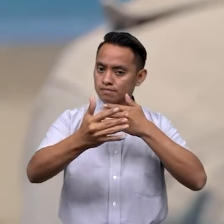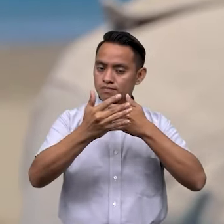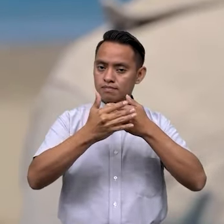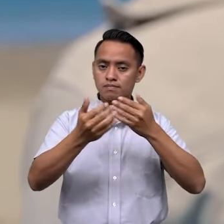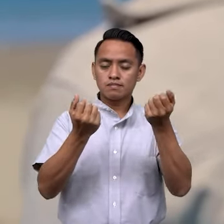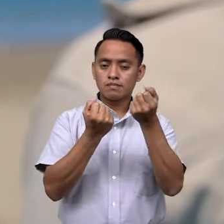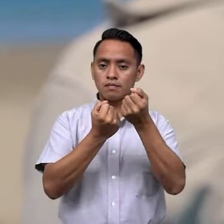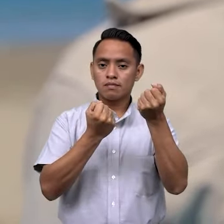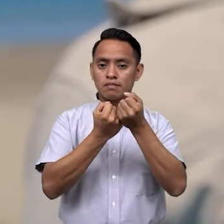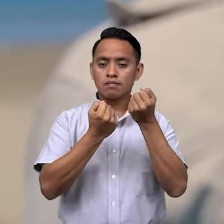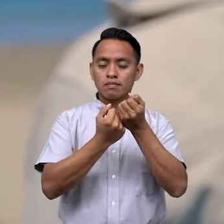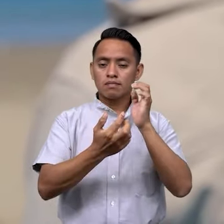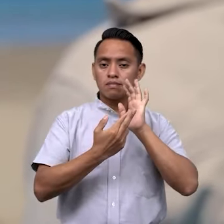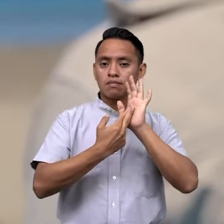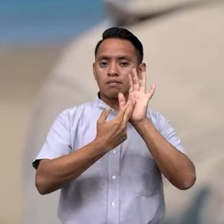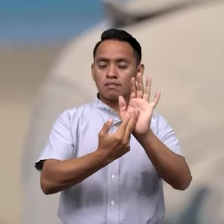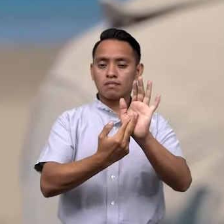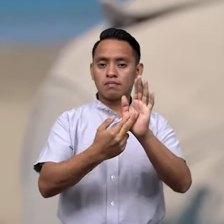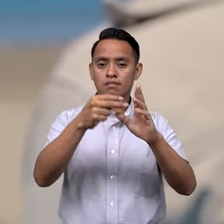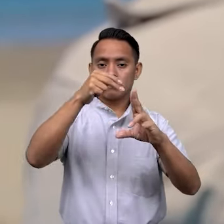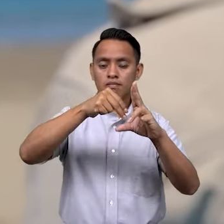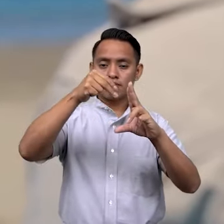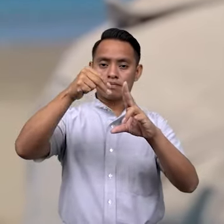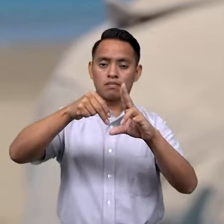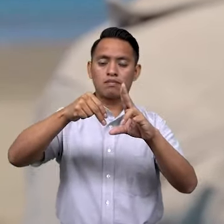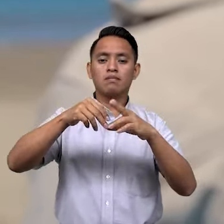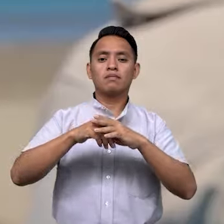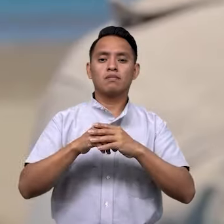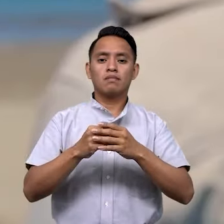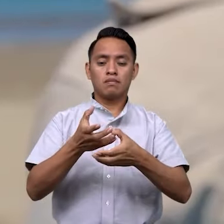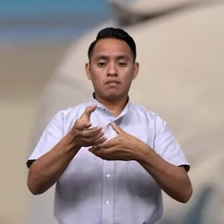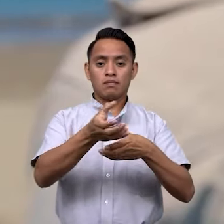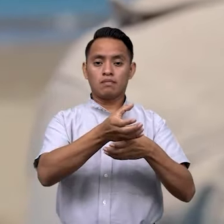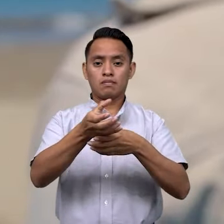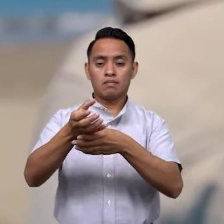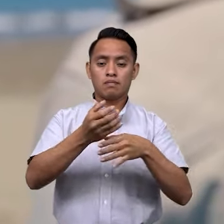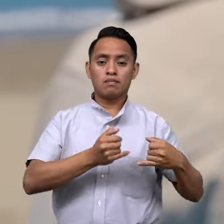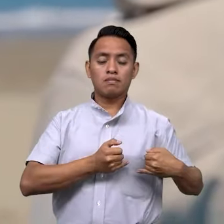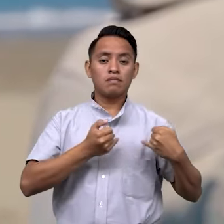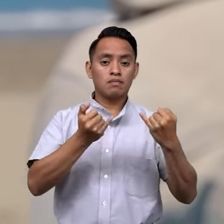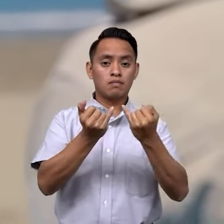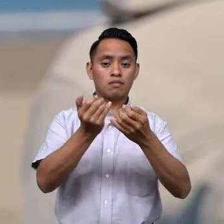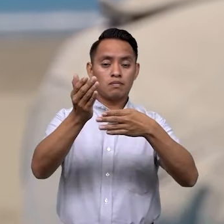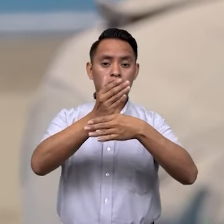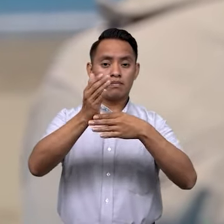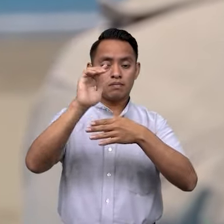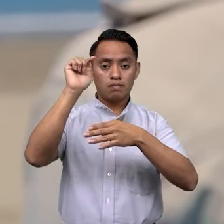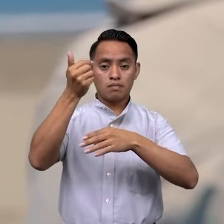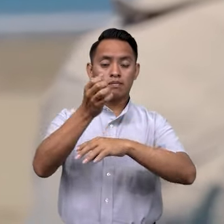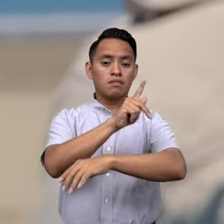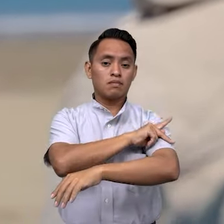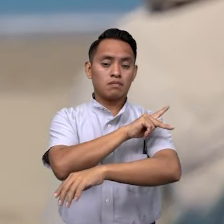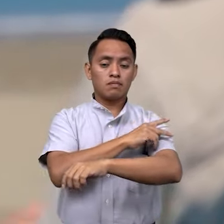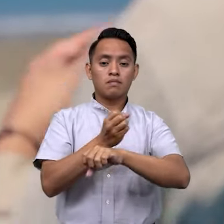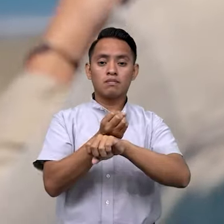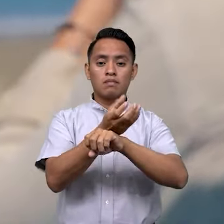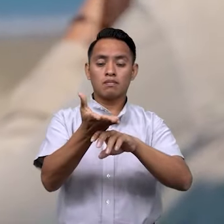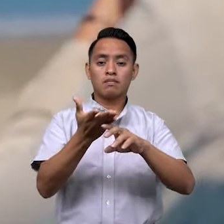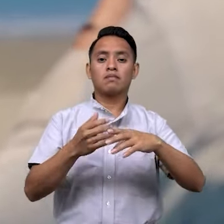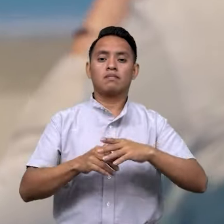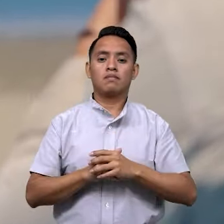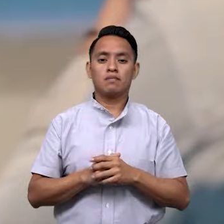tenido el apoyo, el respaldo del SINAPRED, de los bomberos, de las instituciones, la policía, la alcaldía. Y hemos